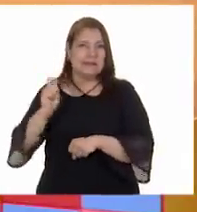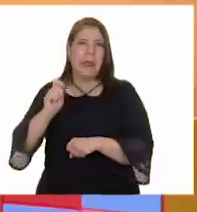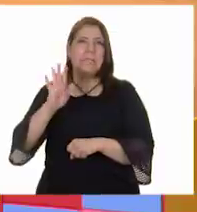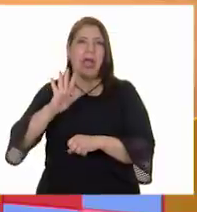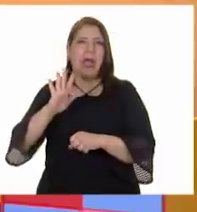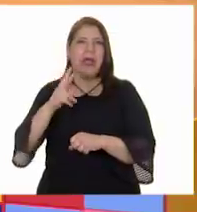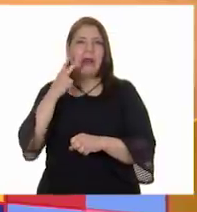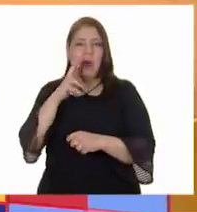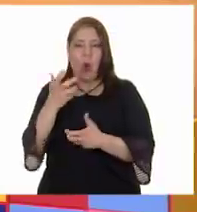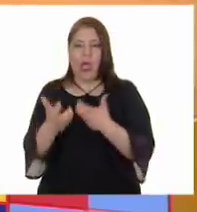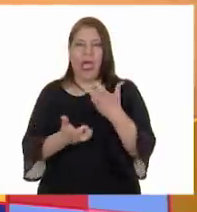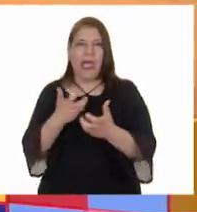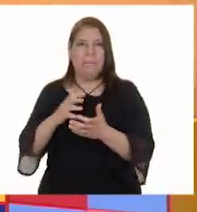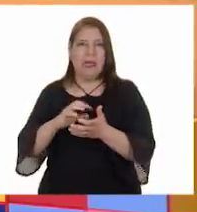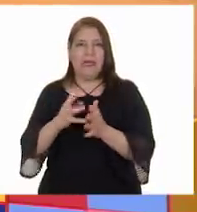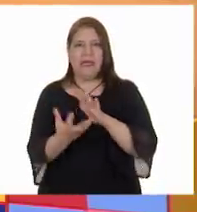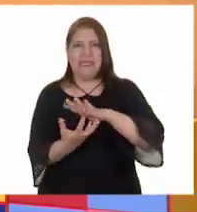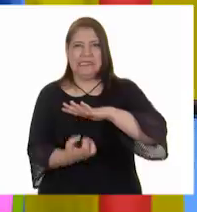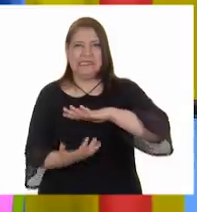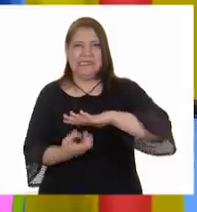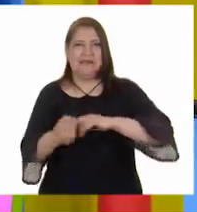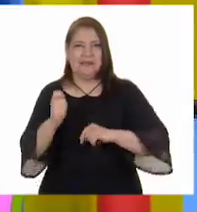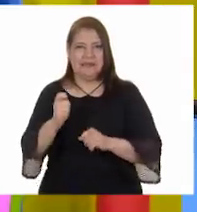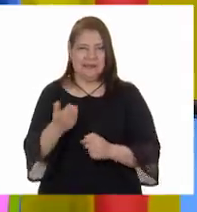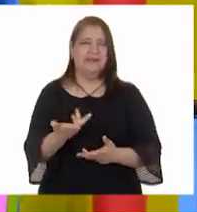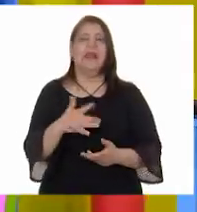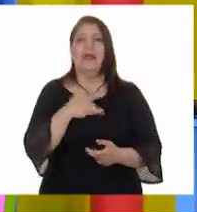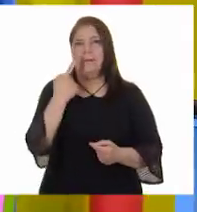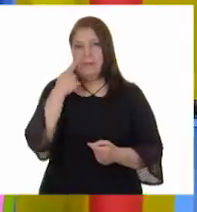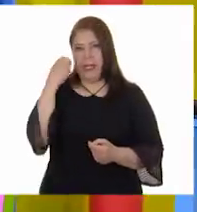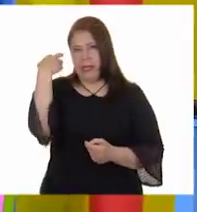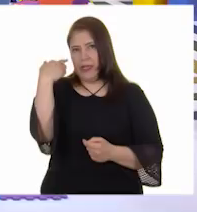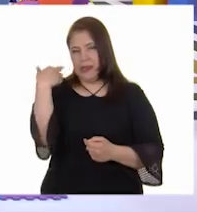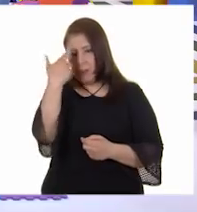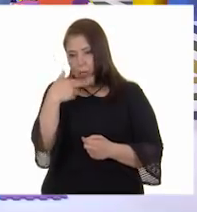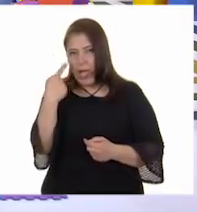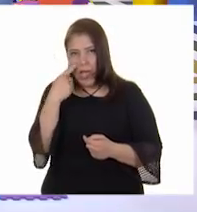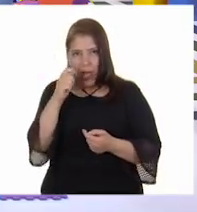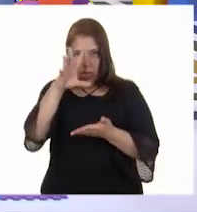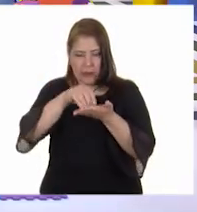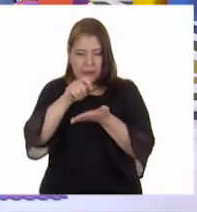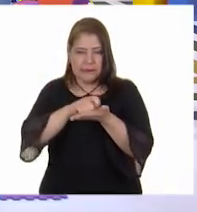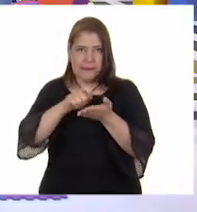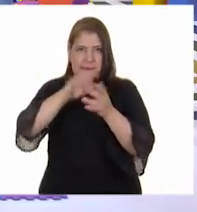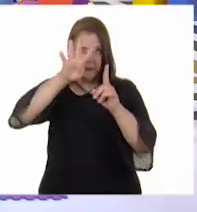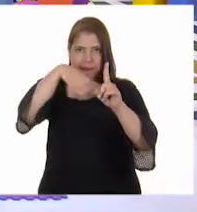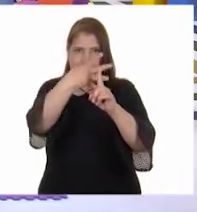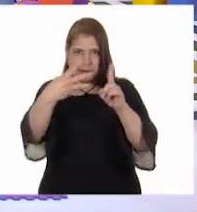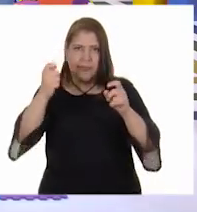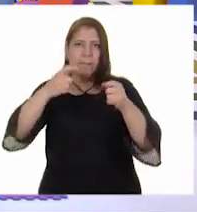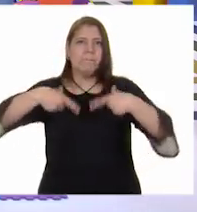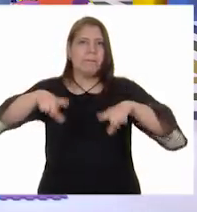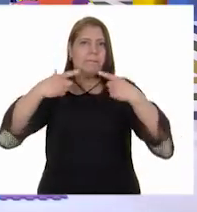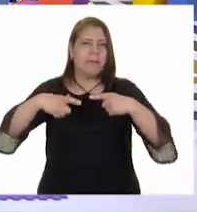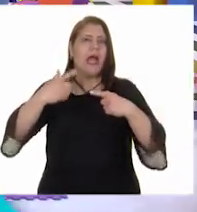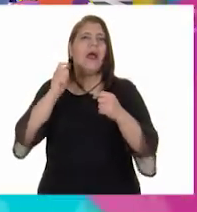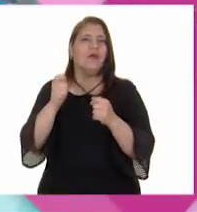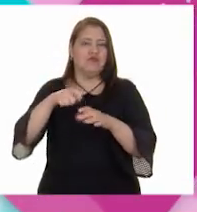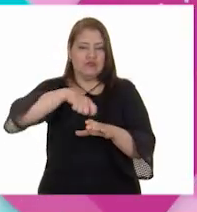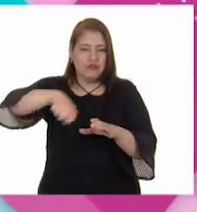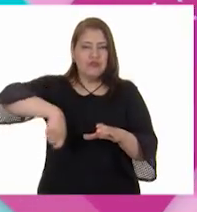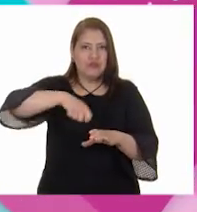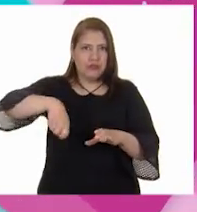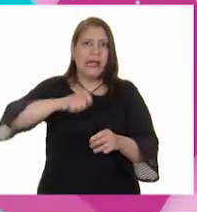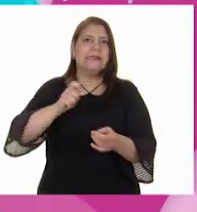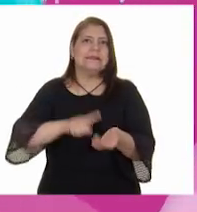quemadito. Sí, se venía quemada. Pues ya con estas observaciones, vamos a hacer el registro final de nuestra tabla de la masa de hotcakes, o de la mezcla de hotcakes.